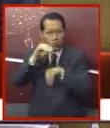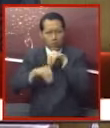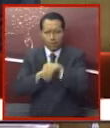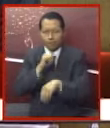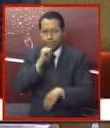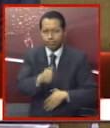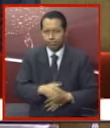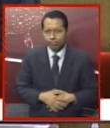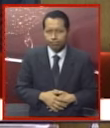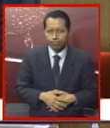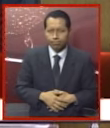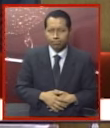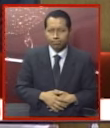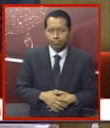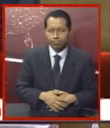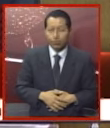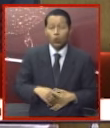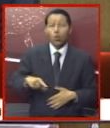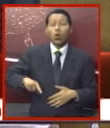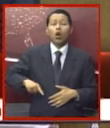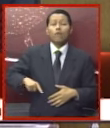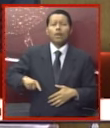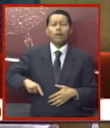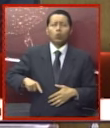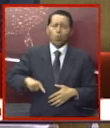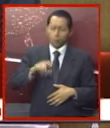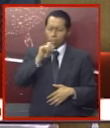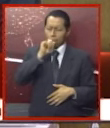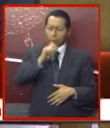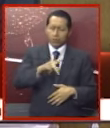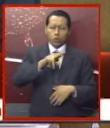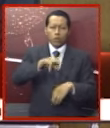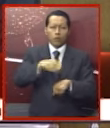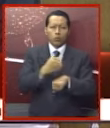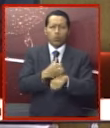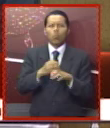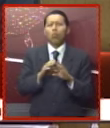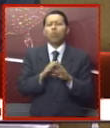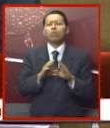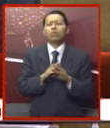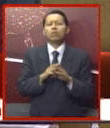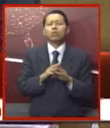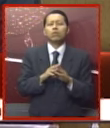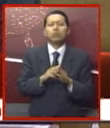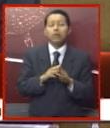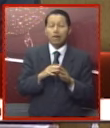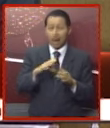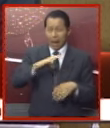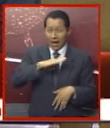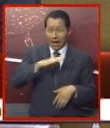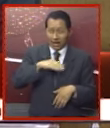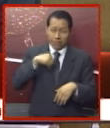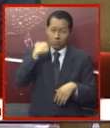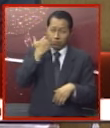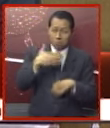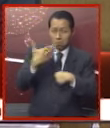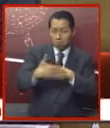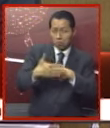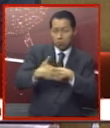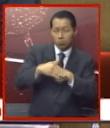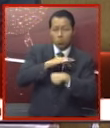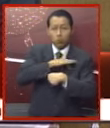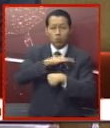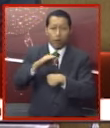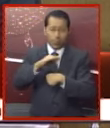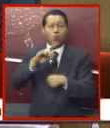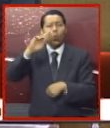El gobierno de la República no tiene ningún plan y ninguna intención de hacer una reforma sobre la